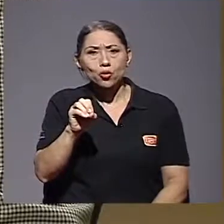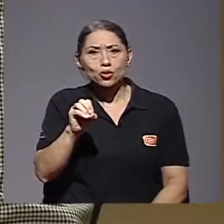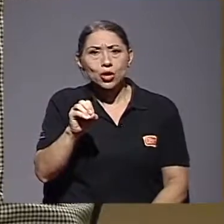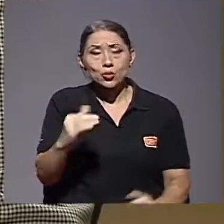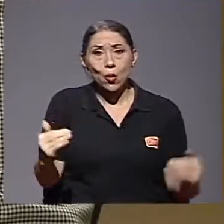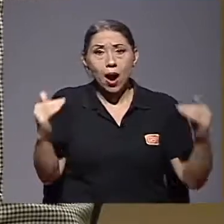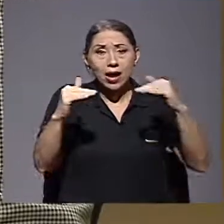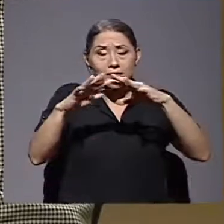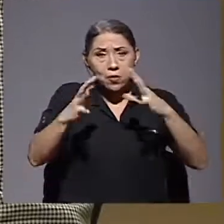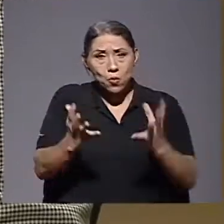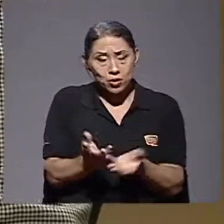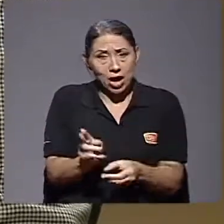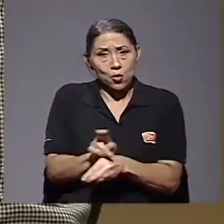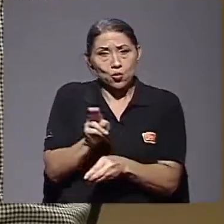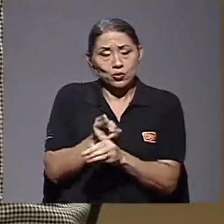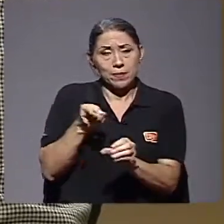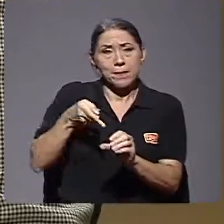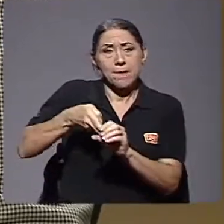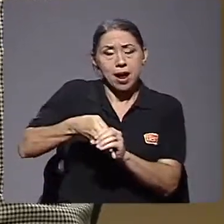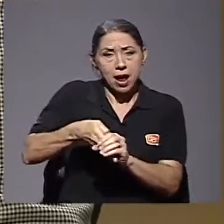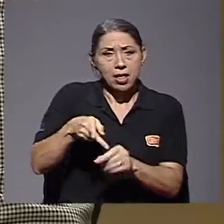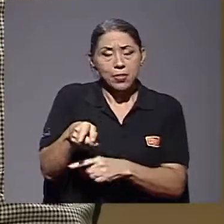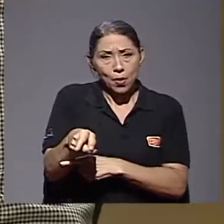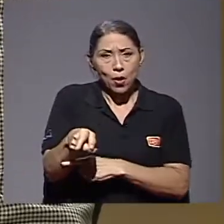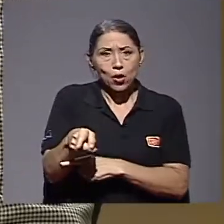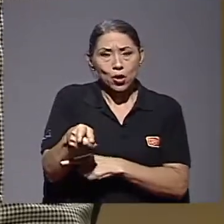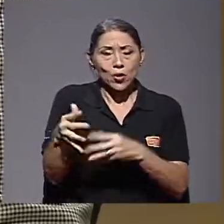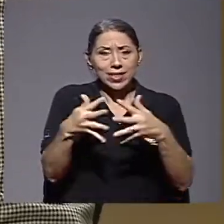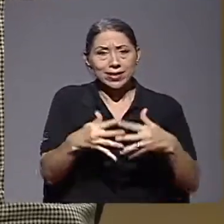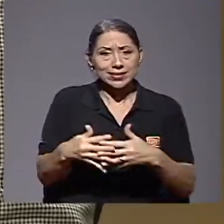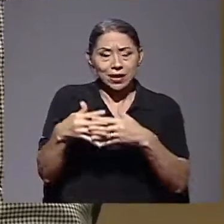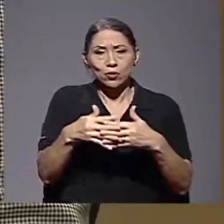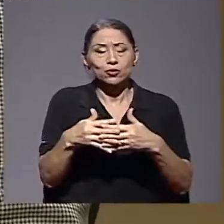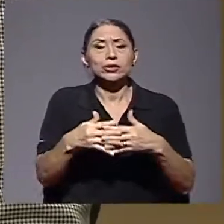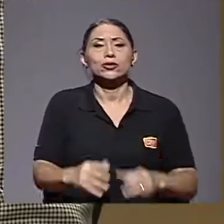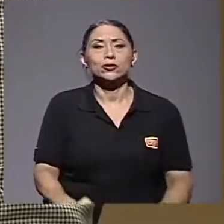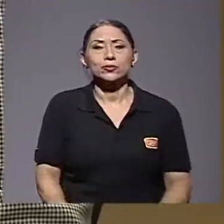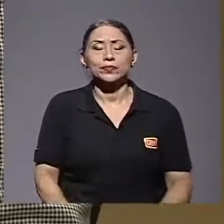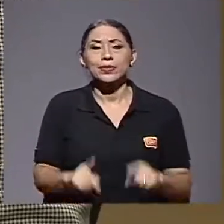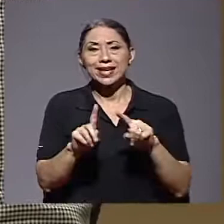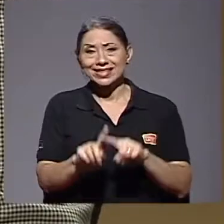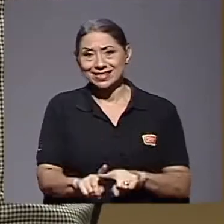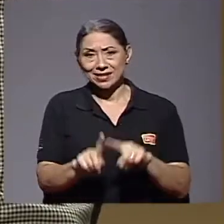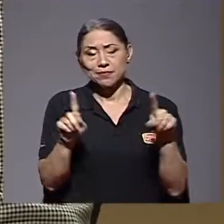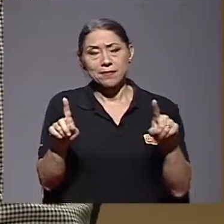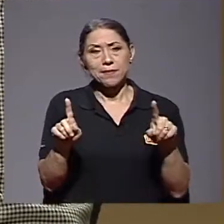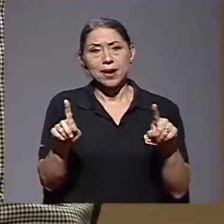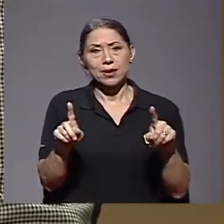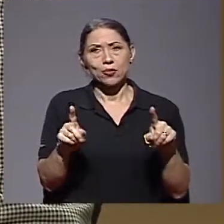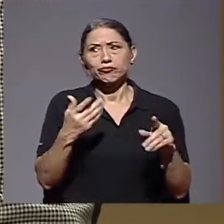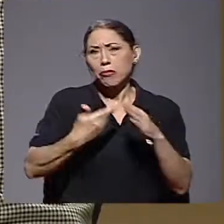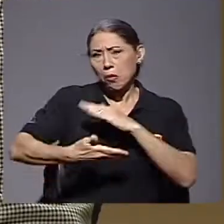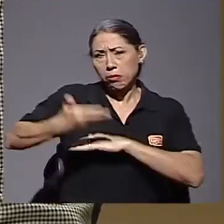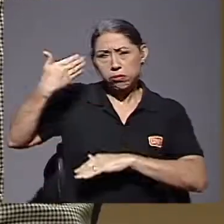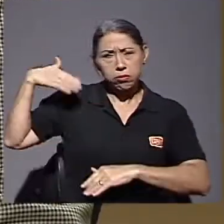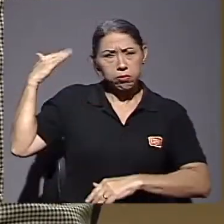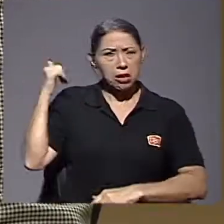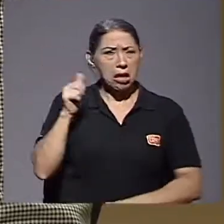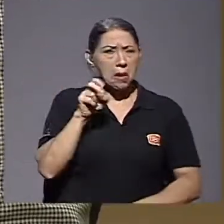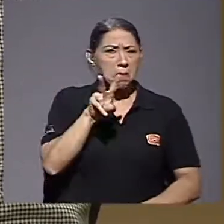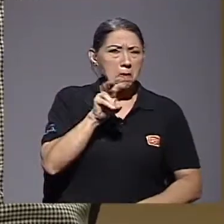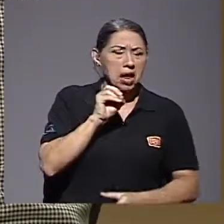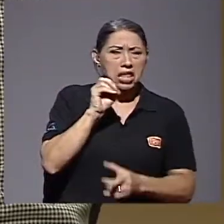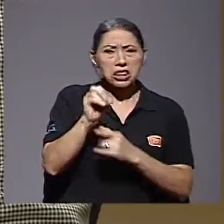mundial de petróleo es de Estados Unidos. Sin embargo, antes, hace 20 años, 30 años